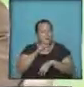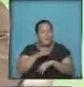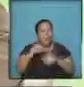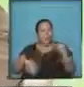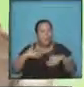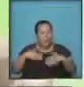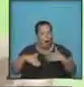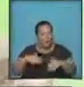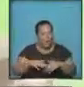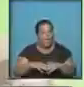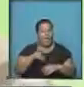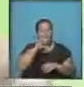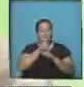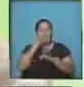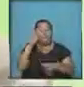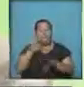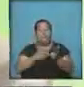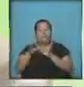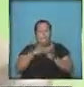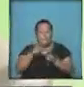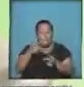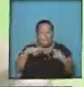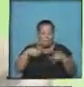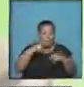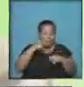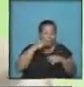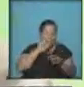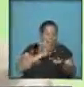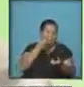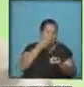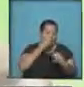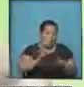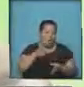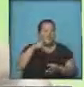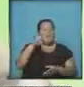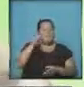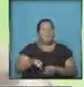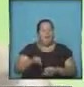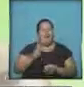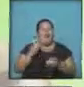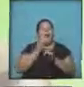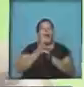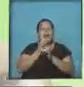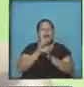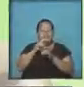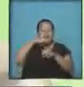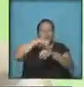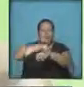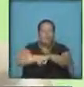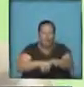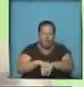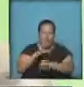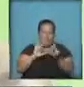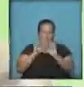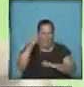guardia, si es especialista en cirugía plástica y quemaduras, mejor, determine el grado de profundidad de